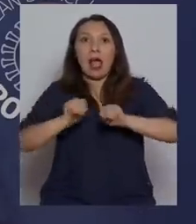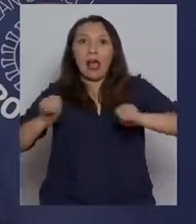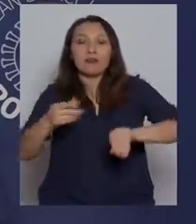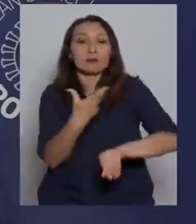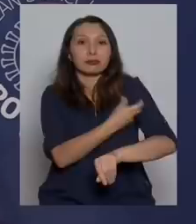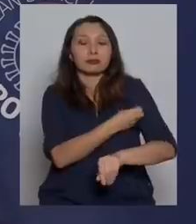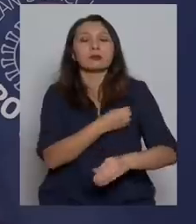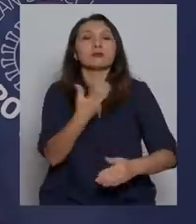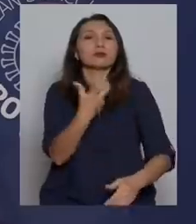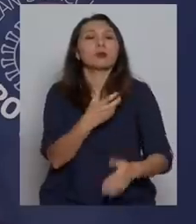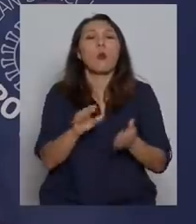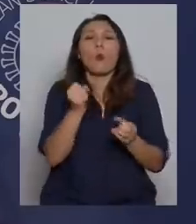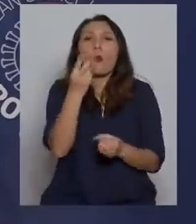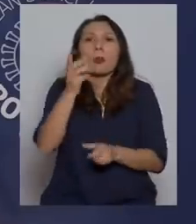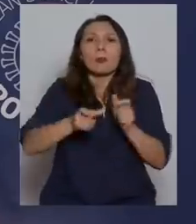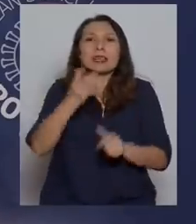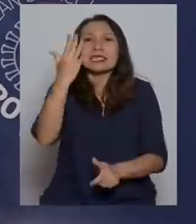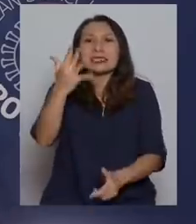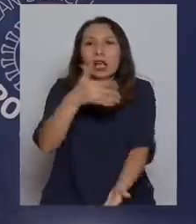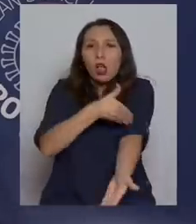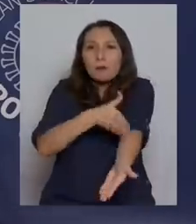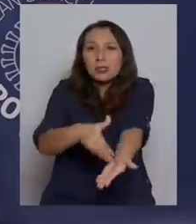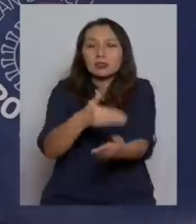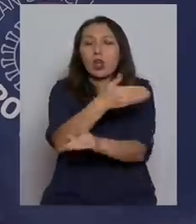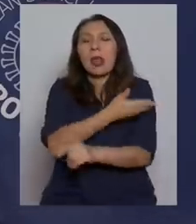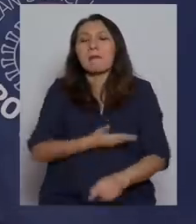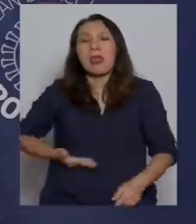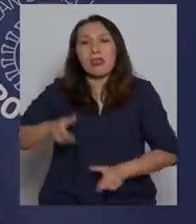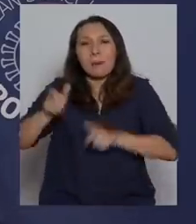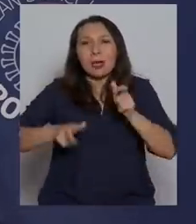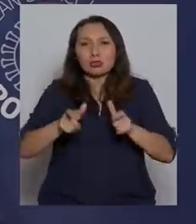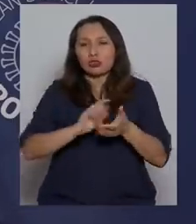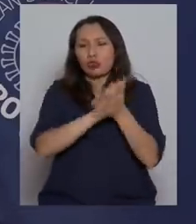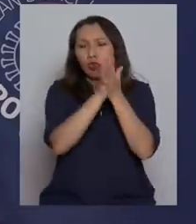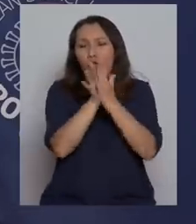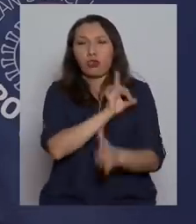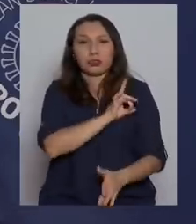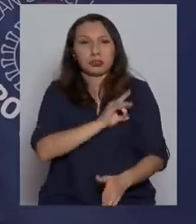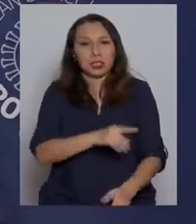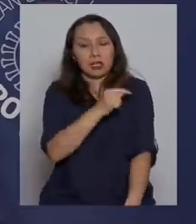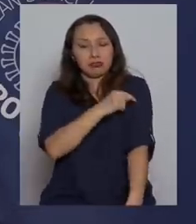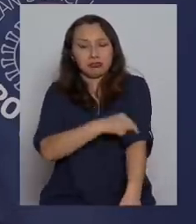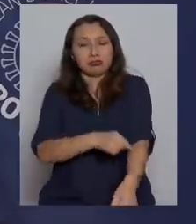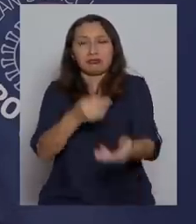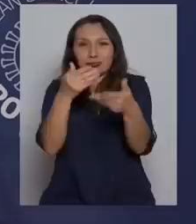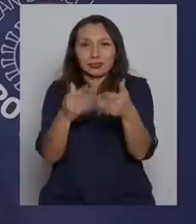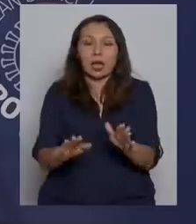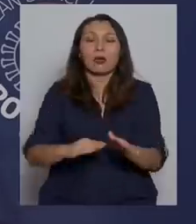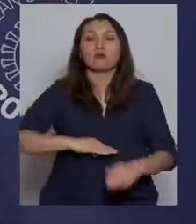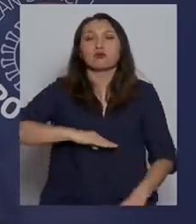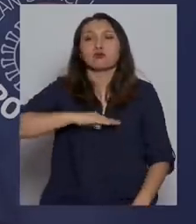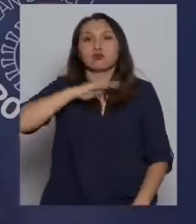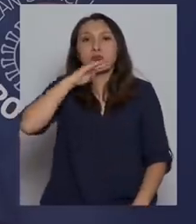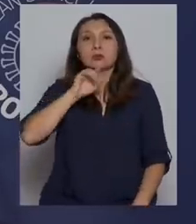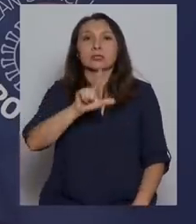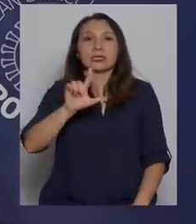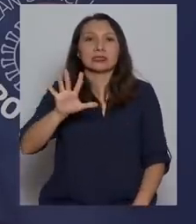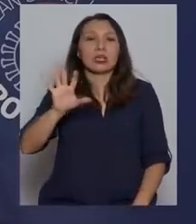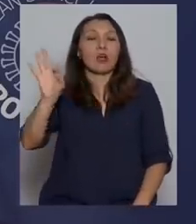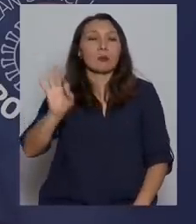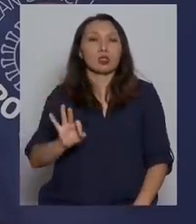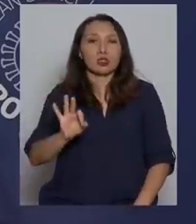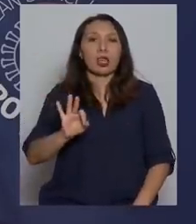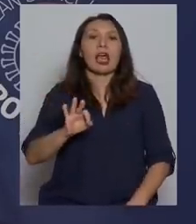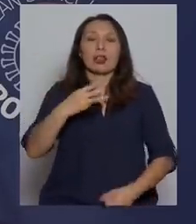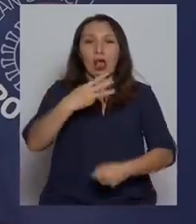se han vacunado 5,5 millones de personas a lo largo de nuestro país, y hemos alcanzado un 75%